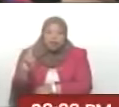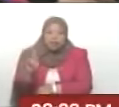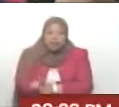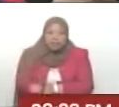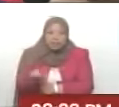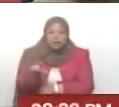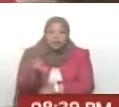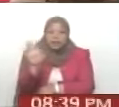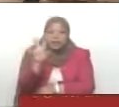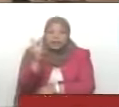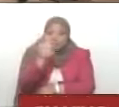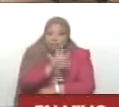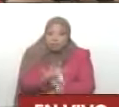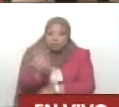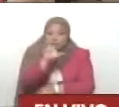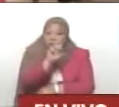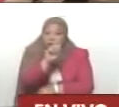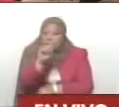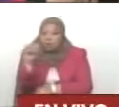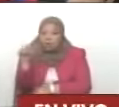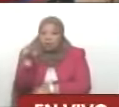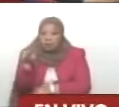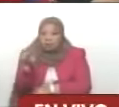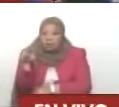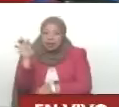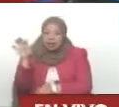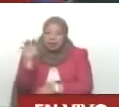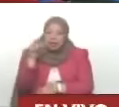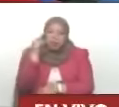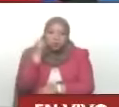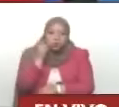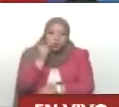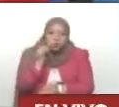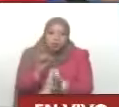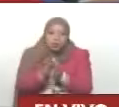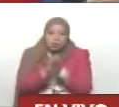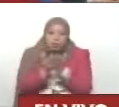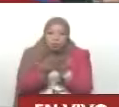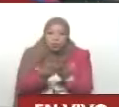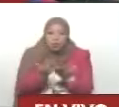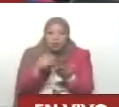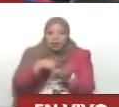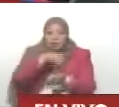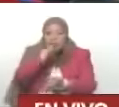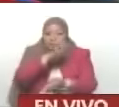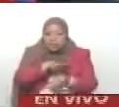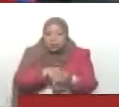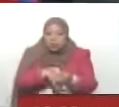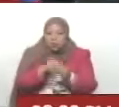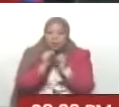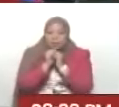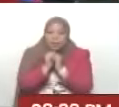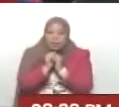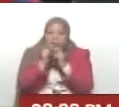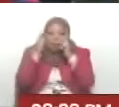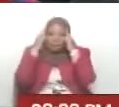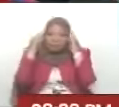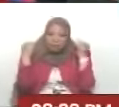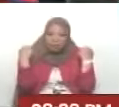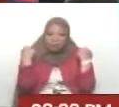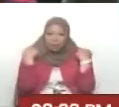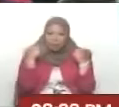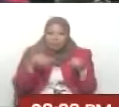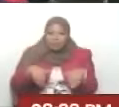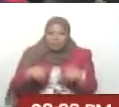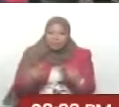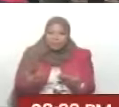nos organizamos, el Poder Popular, las estructuras del partido. En realidad, quien le iba a hacer entrega de la Virgen,